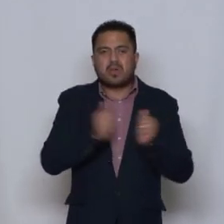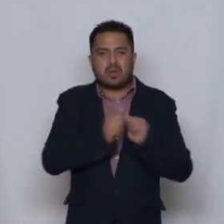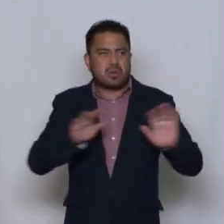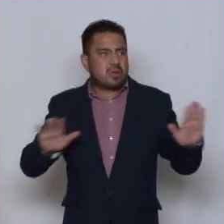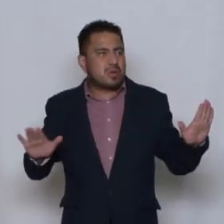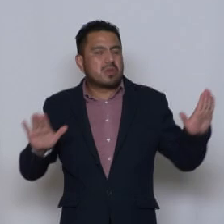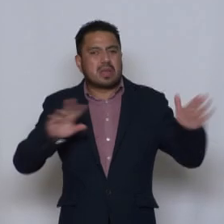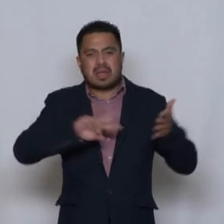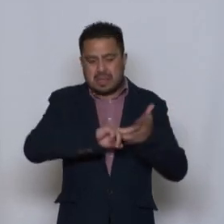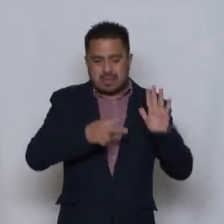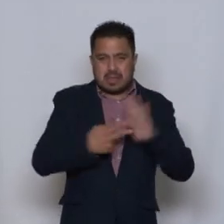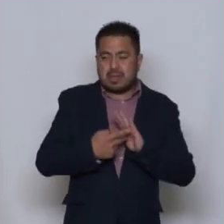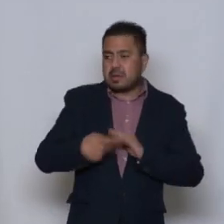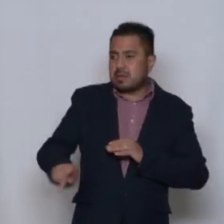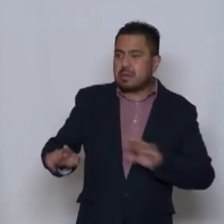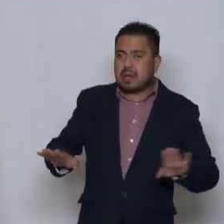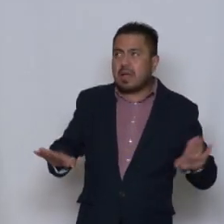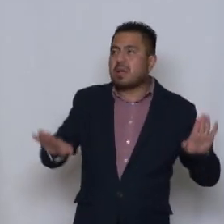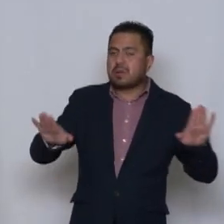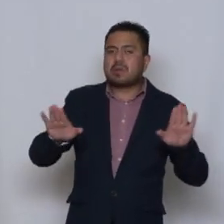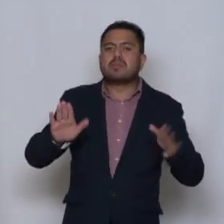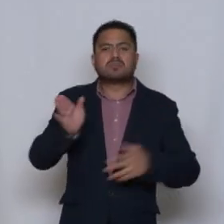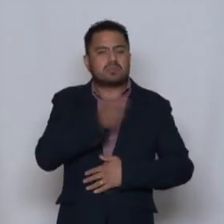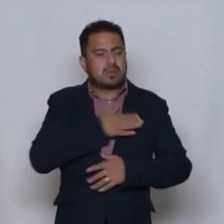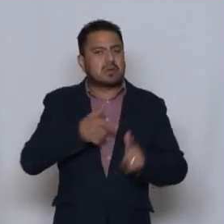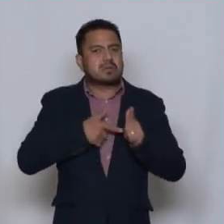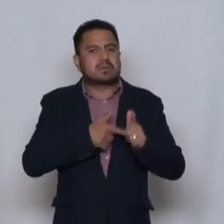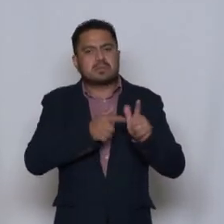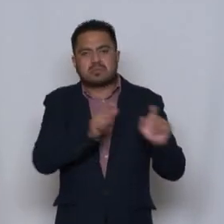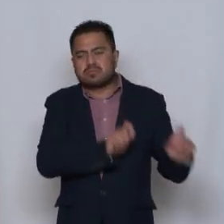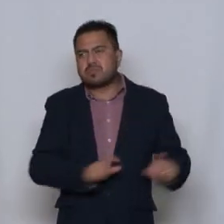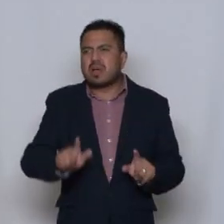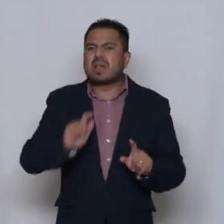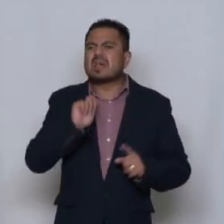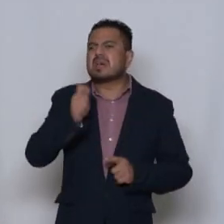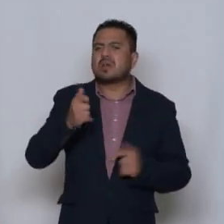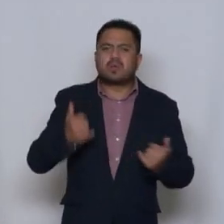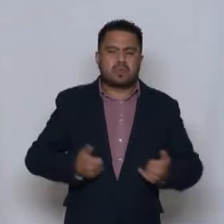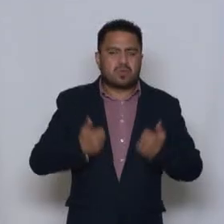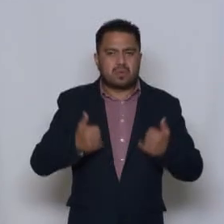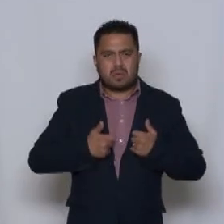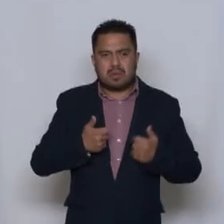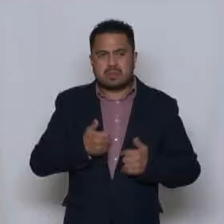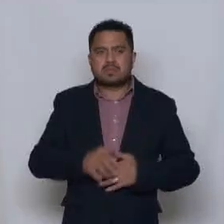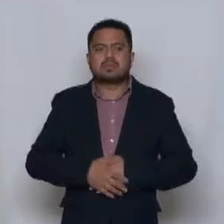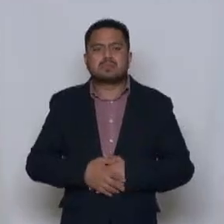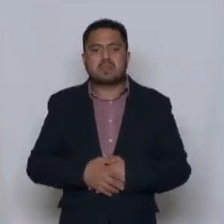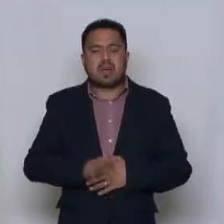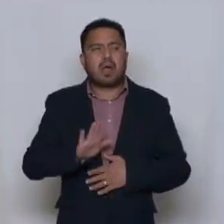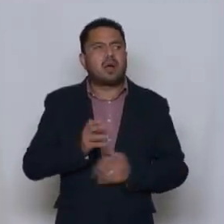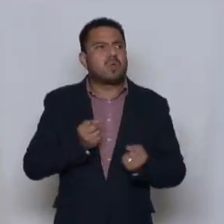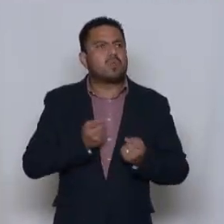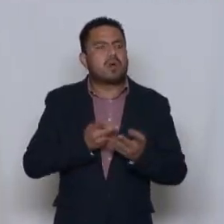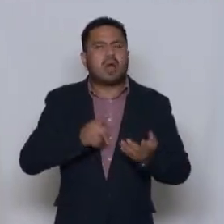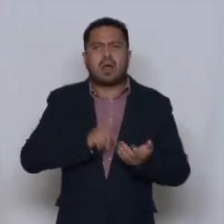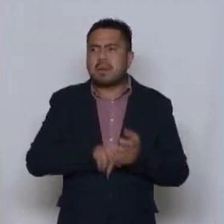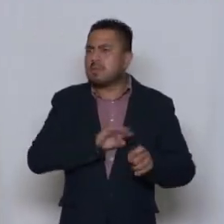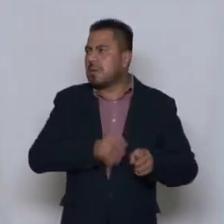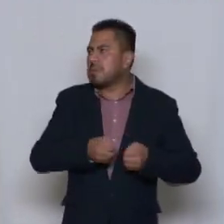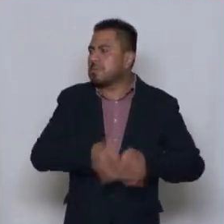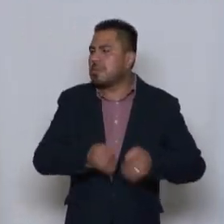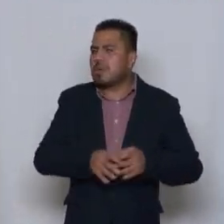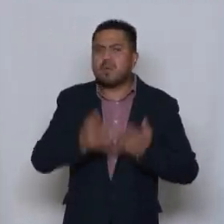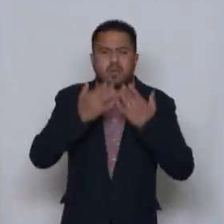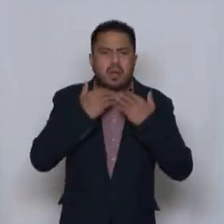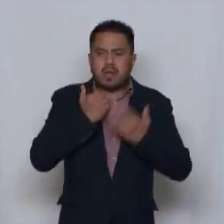de la ingeniería aeronáutica. Y bueno, seguimos en este programa que es Jóvenes en TV. ¿De cuánto nos perderíamos si no